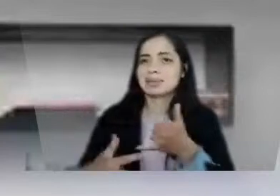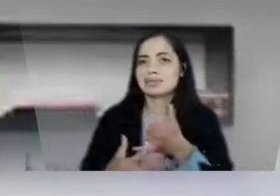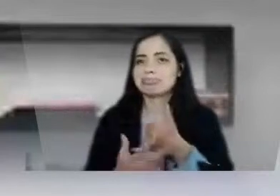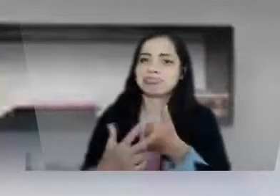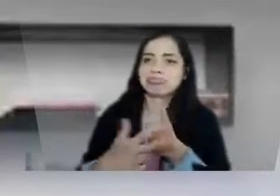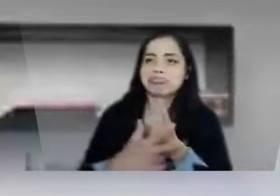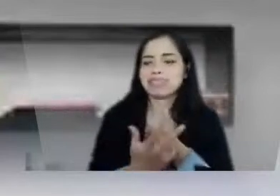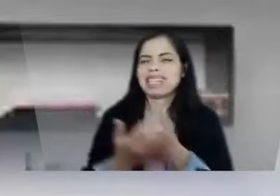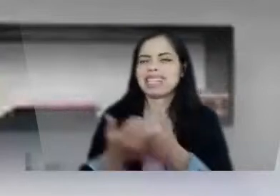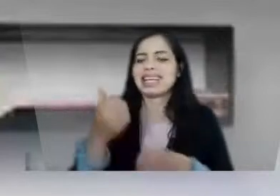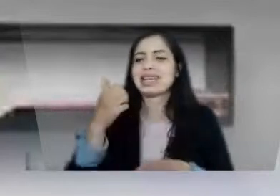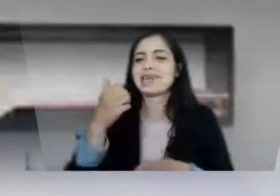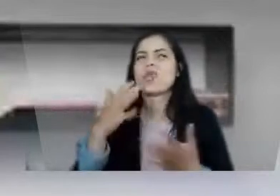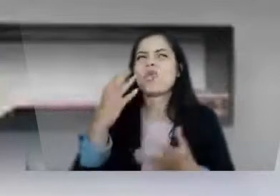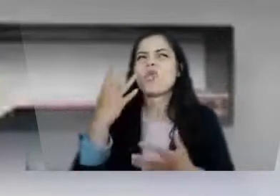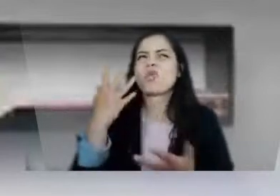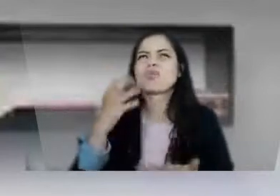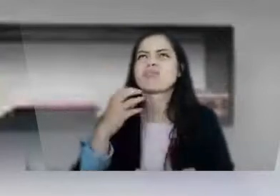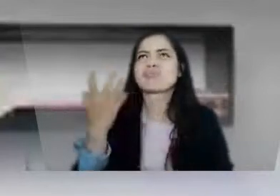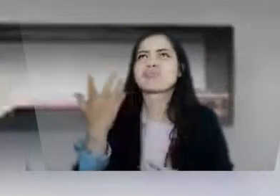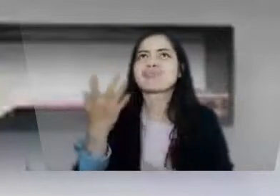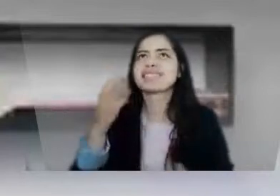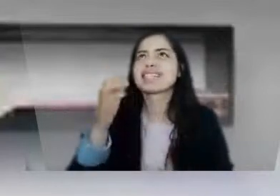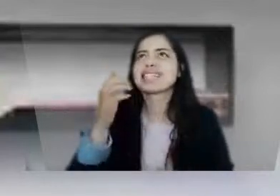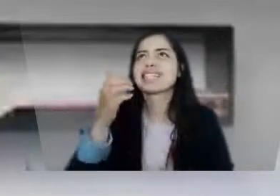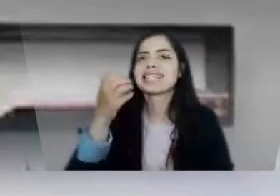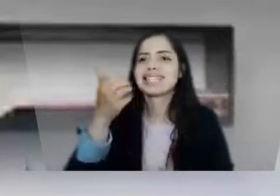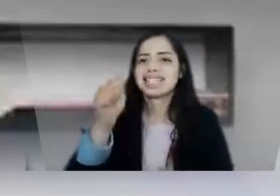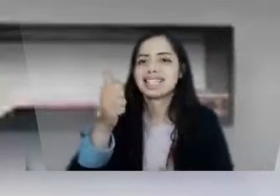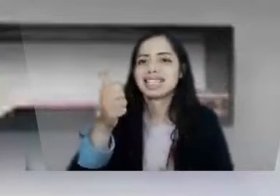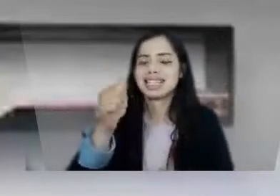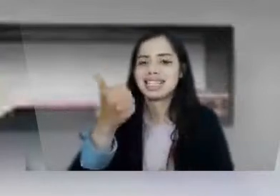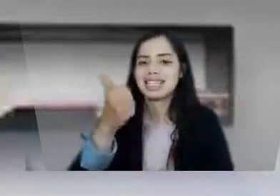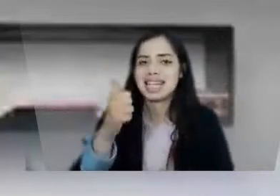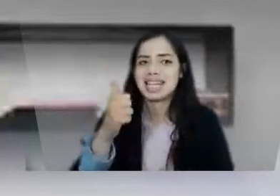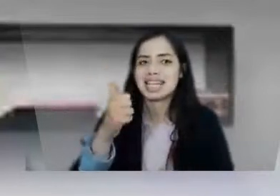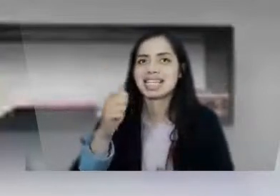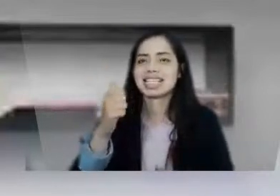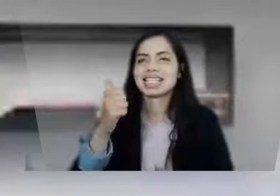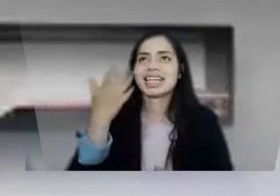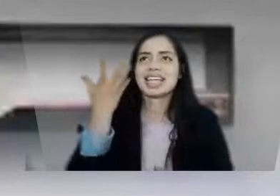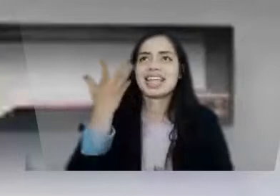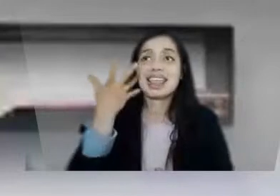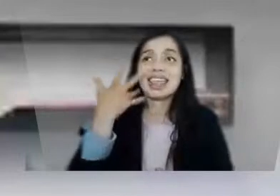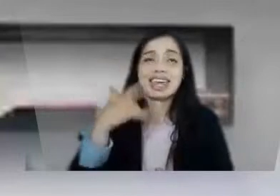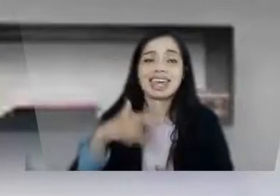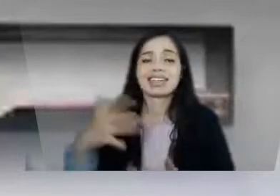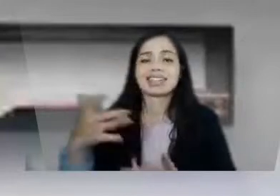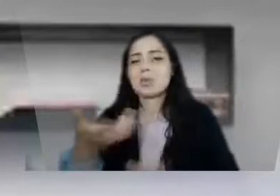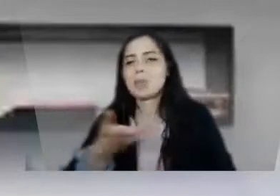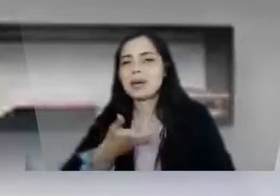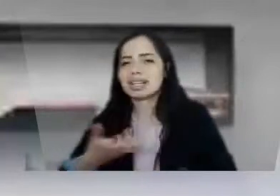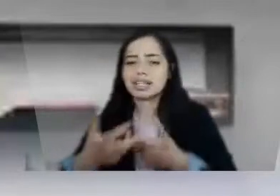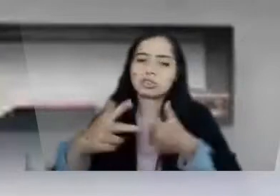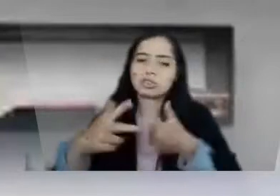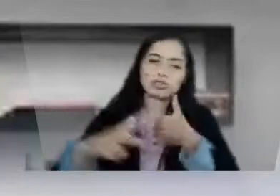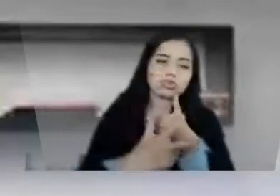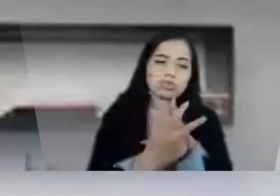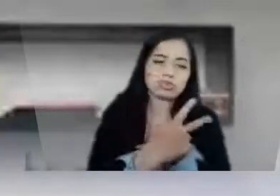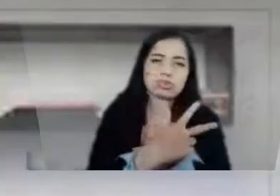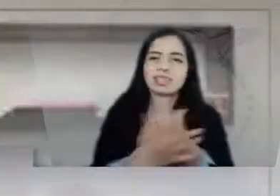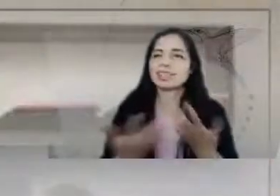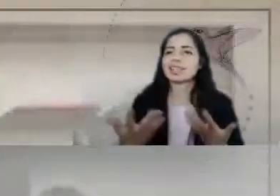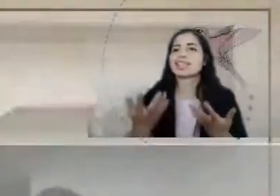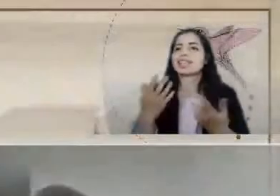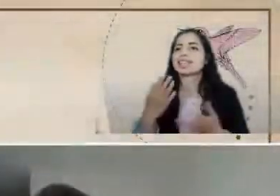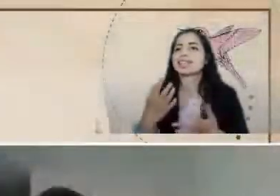la mayoría de viajes, deja muchas anécdotas que contar. Jessica, ¿qué nos quisiera compartir en este sentido? ¿Qué